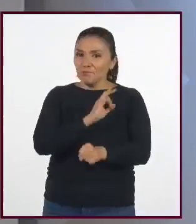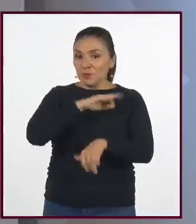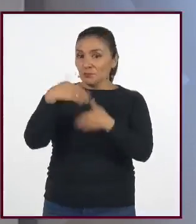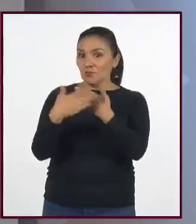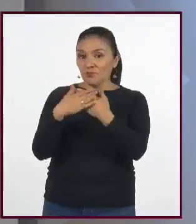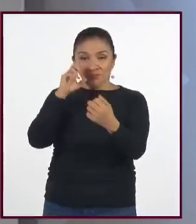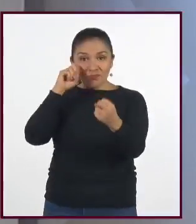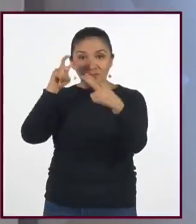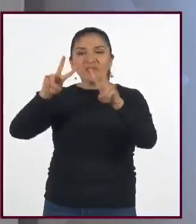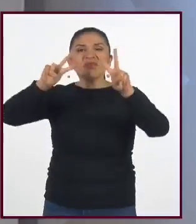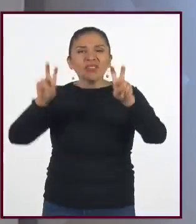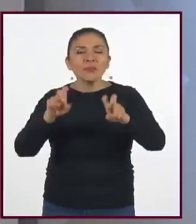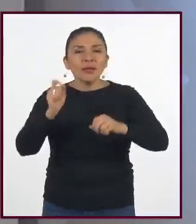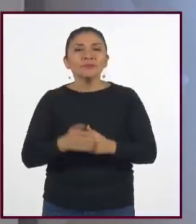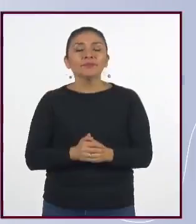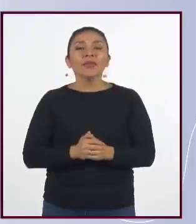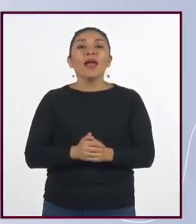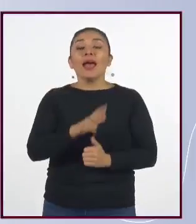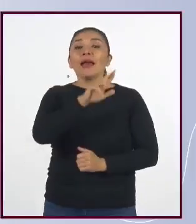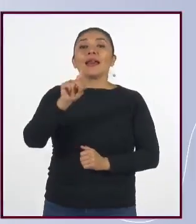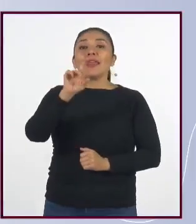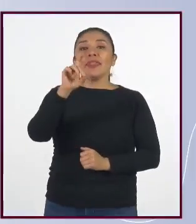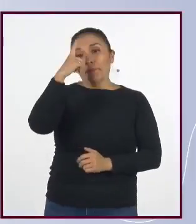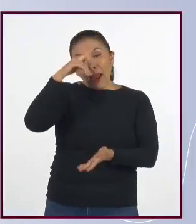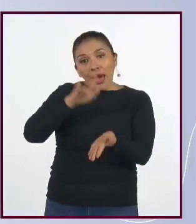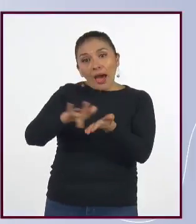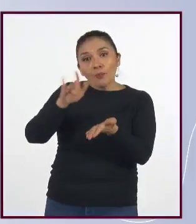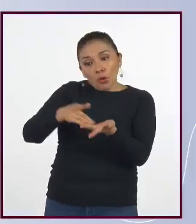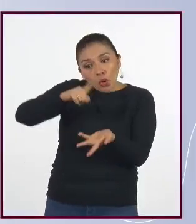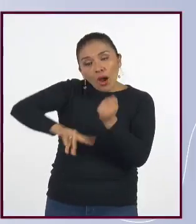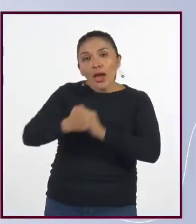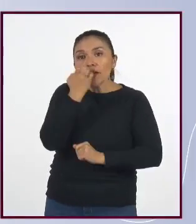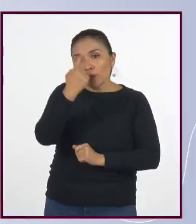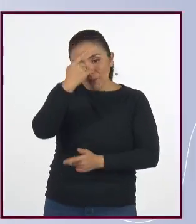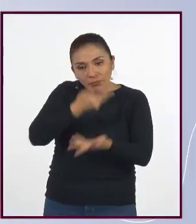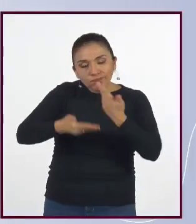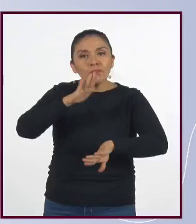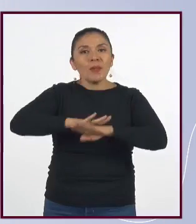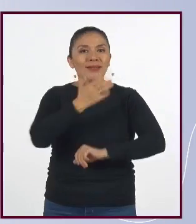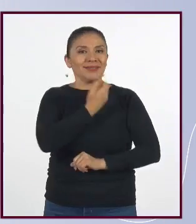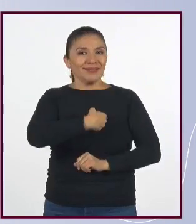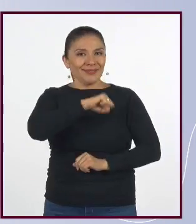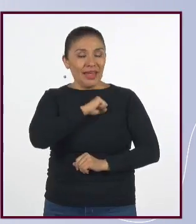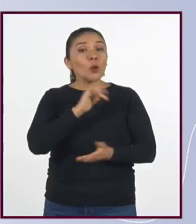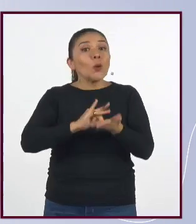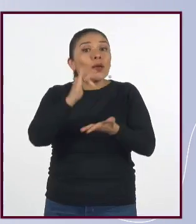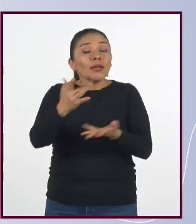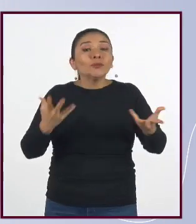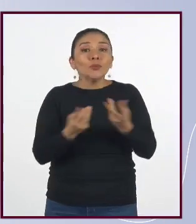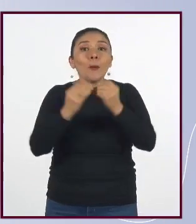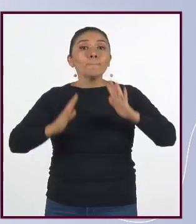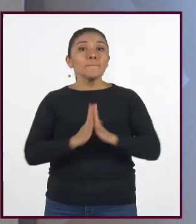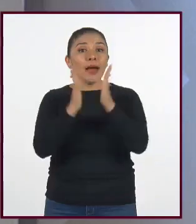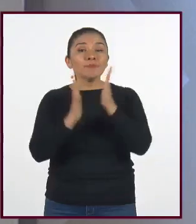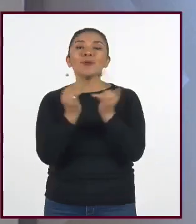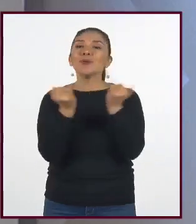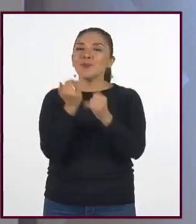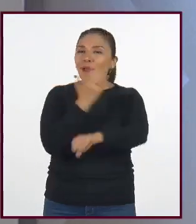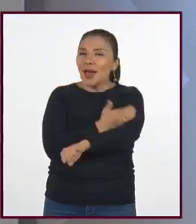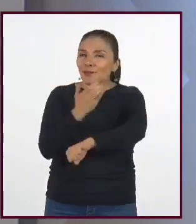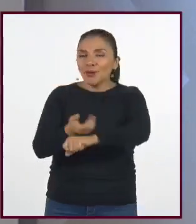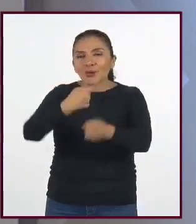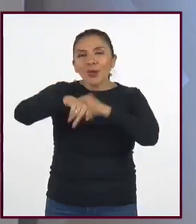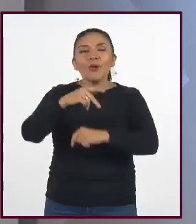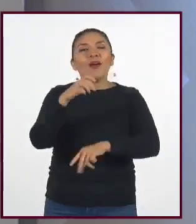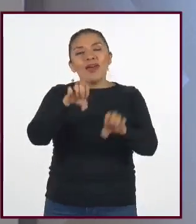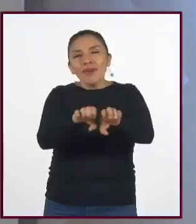con el tema Redes Escolares de Apoyo para Fomentar Relaciones Sanas. Agradecemos su participación, así como el apoyo del equipo técnico